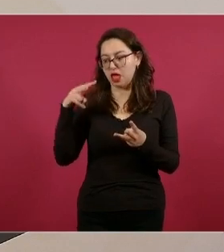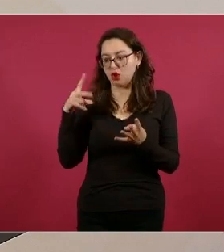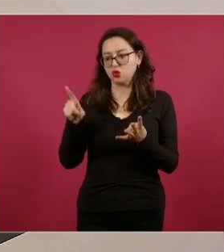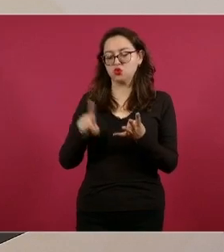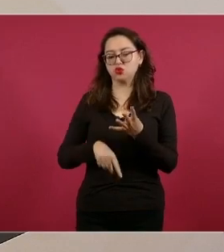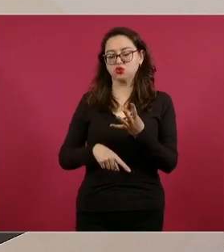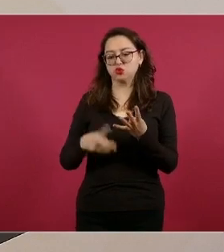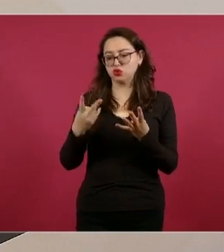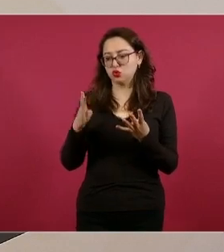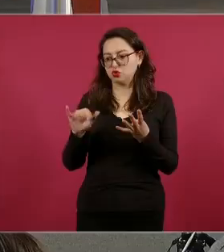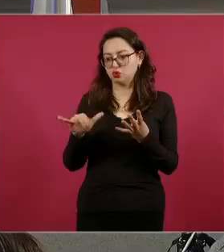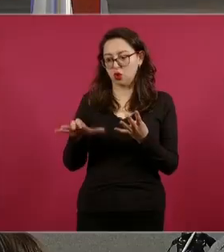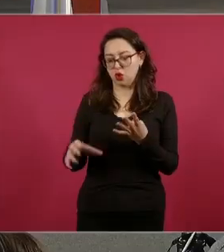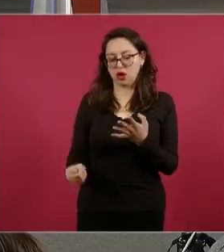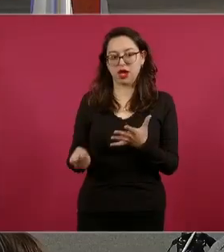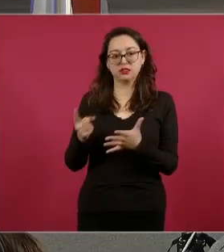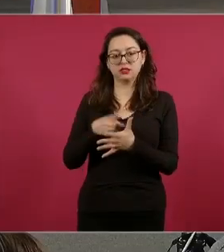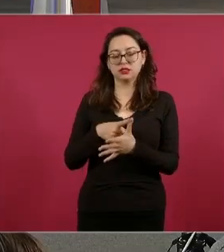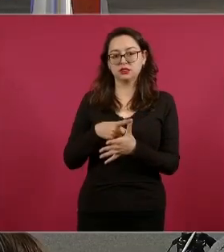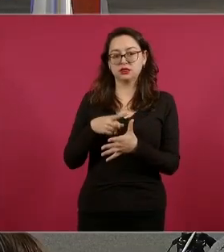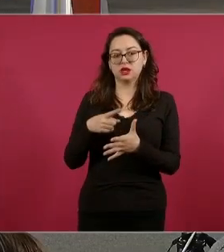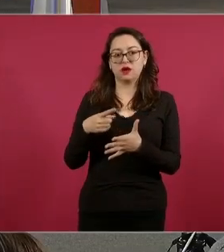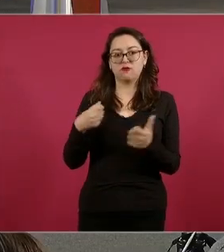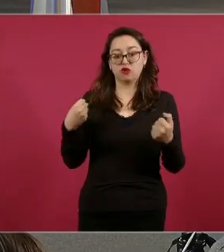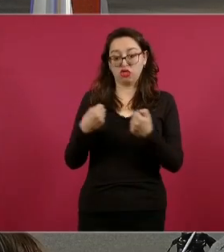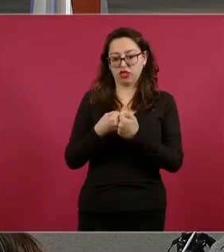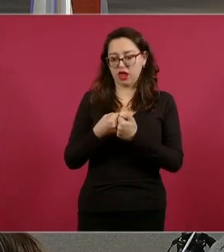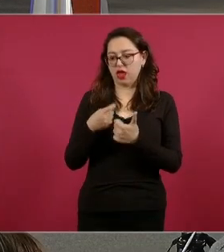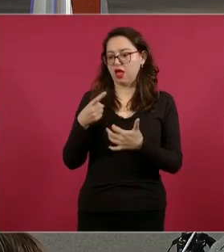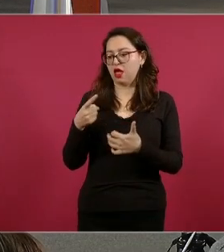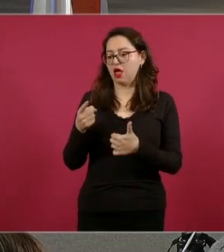Dos Bocas, Frontera,